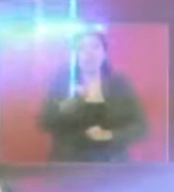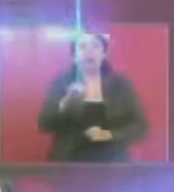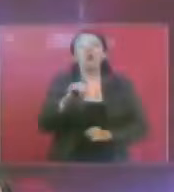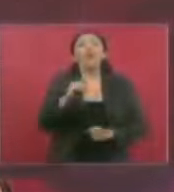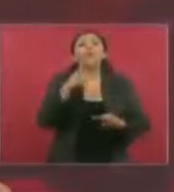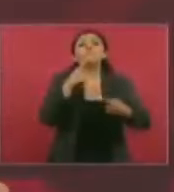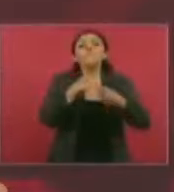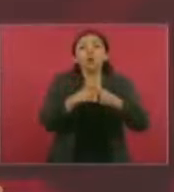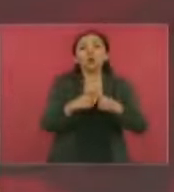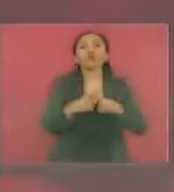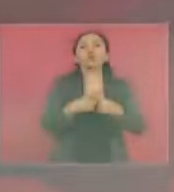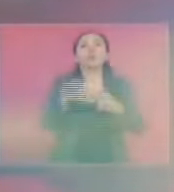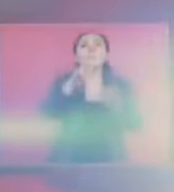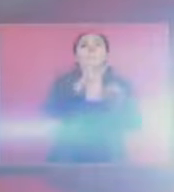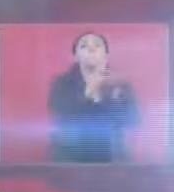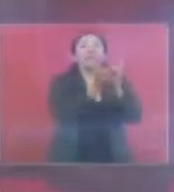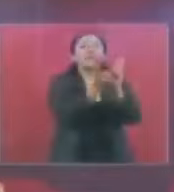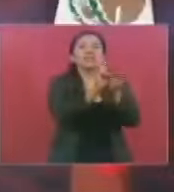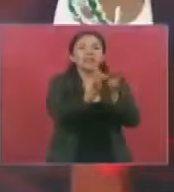vecindad